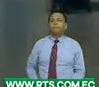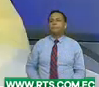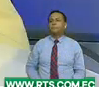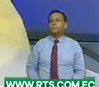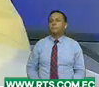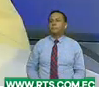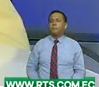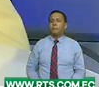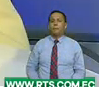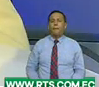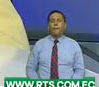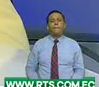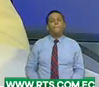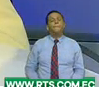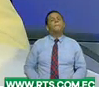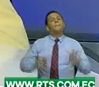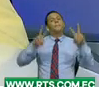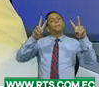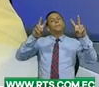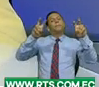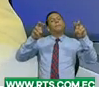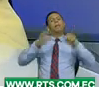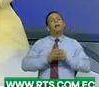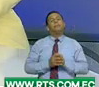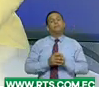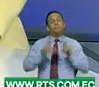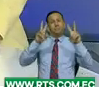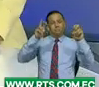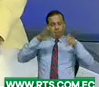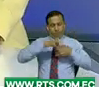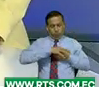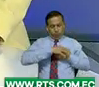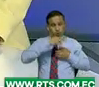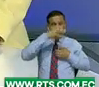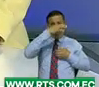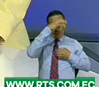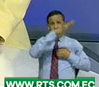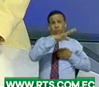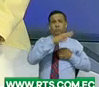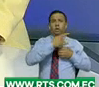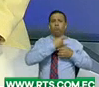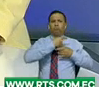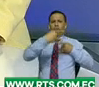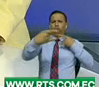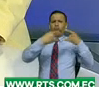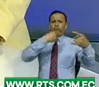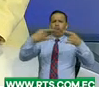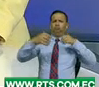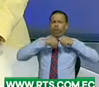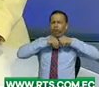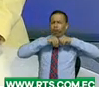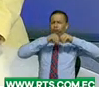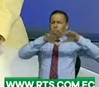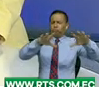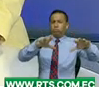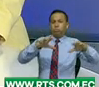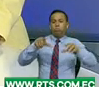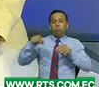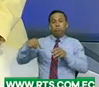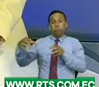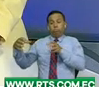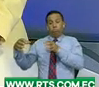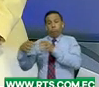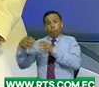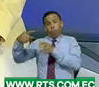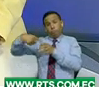y a propósito del aumento de contagios el instituto de investigación en salud pública ha reforzado su capacidad